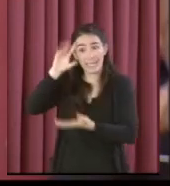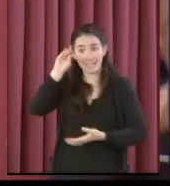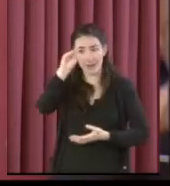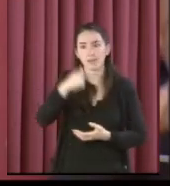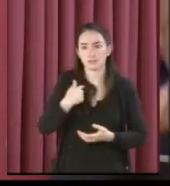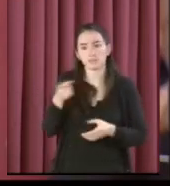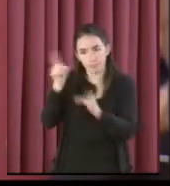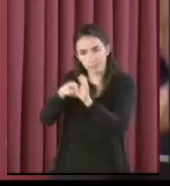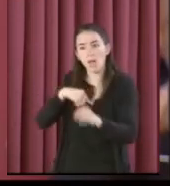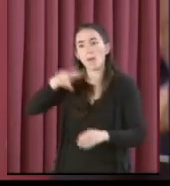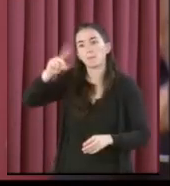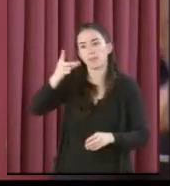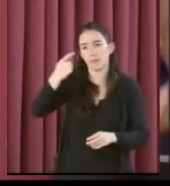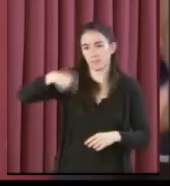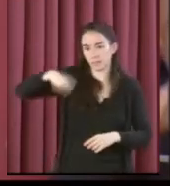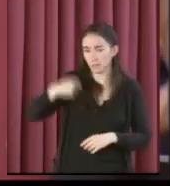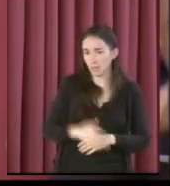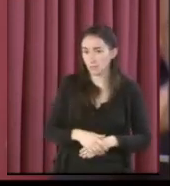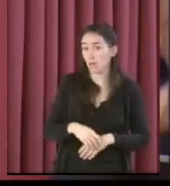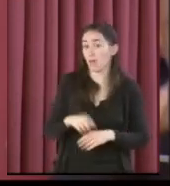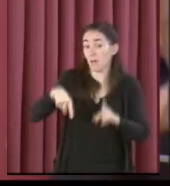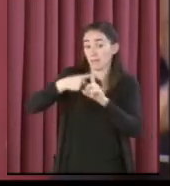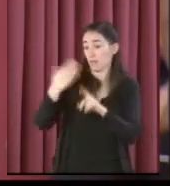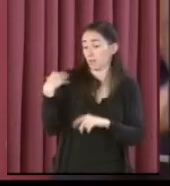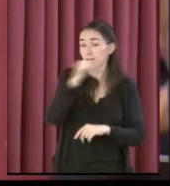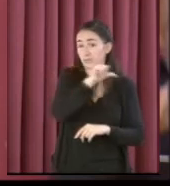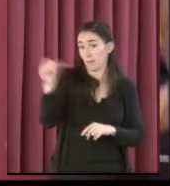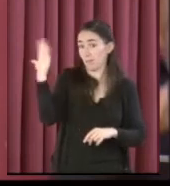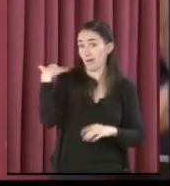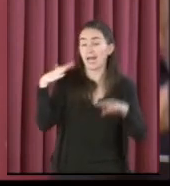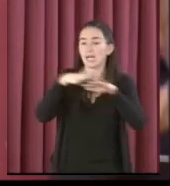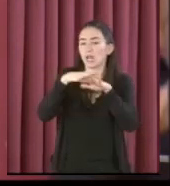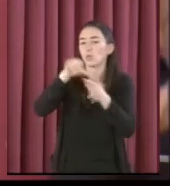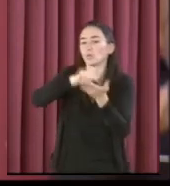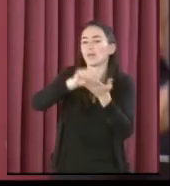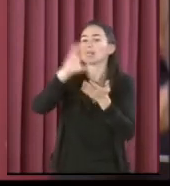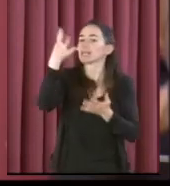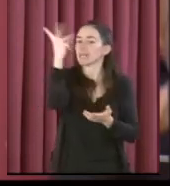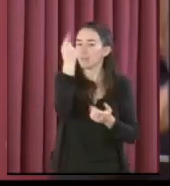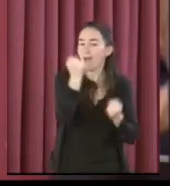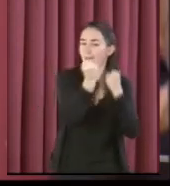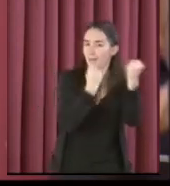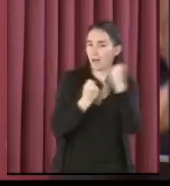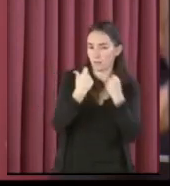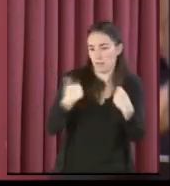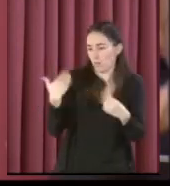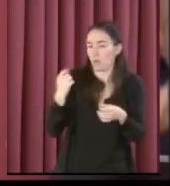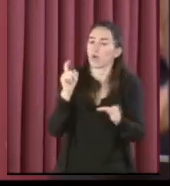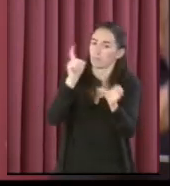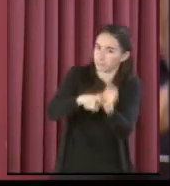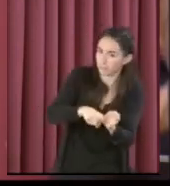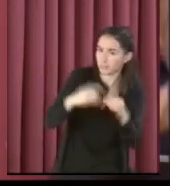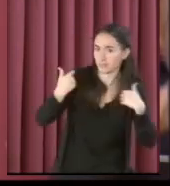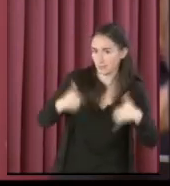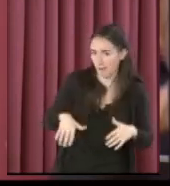la vicepresidencia. Y más recientemente, la pasada semana, en la Red de Ciudades por el Clima y la Energía, en la que nos hemos incorporado también en